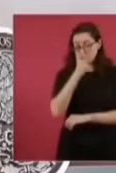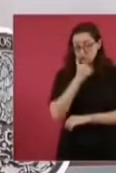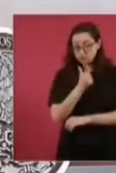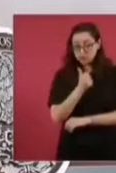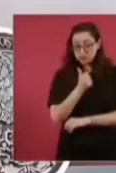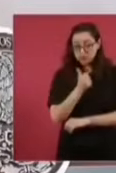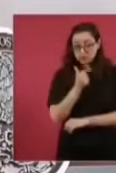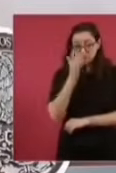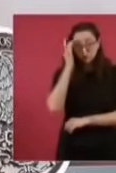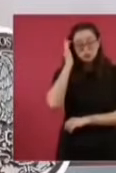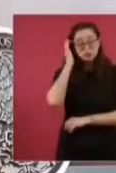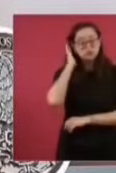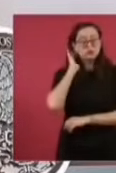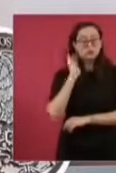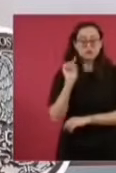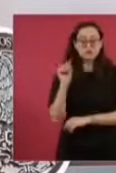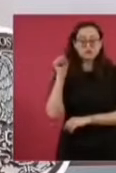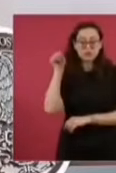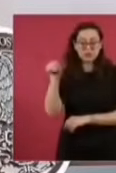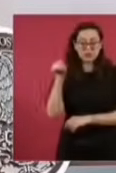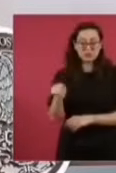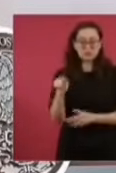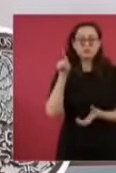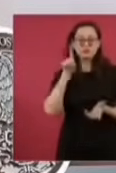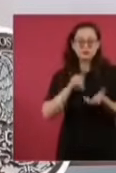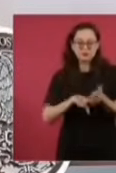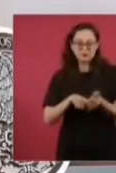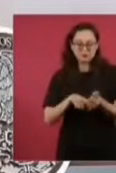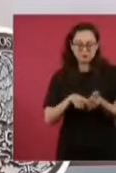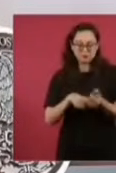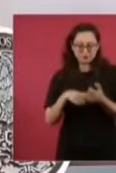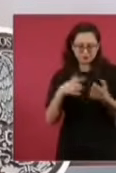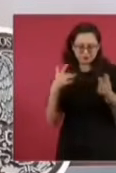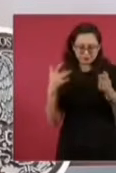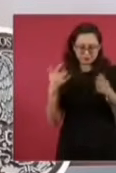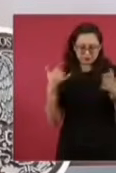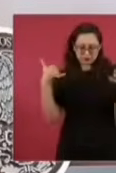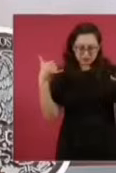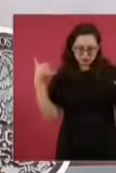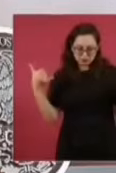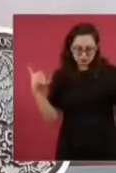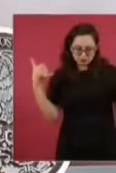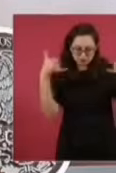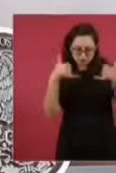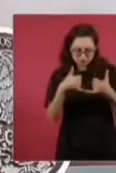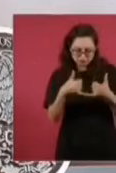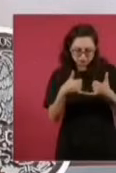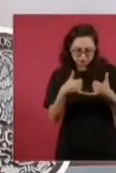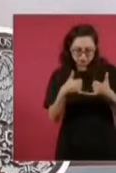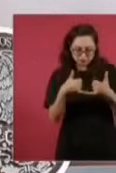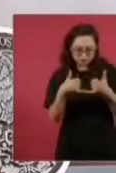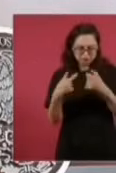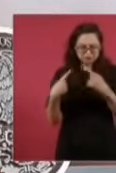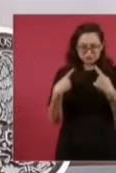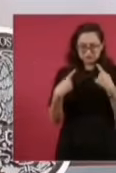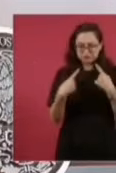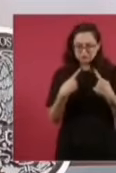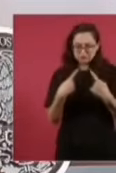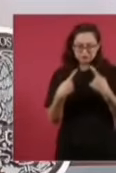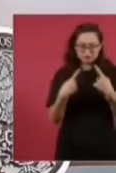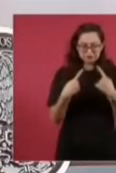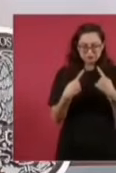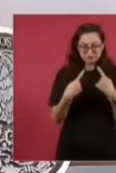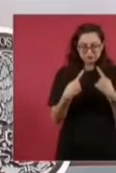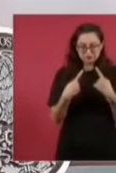en donde se vio que se recibió la llamada telefónica que se encuentra, en donde se